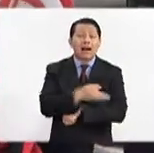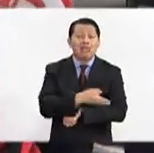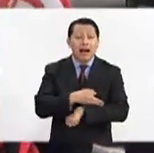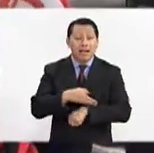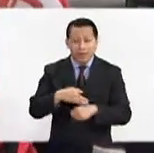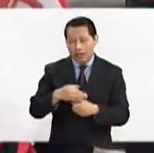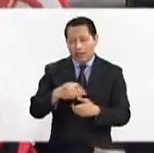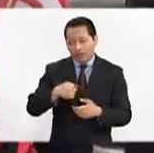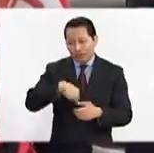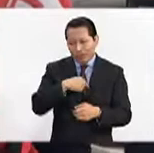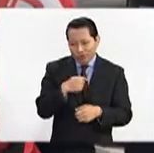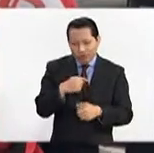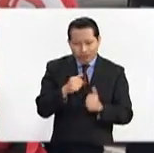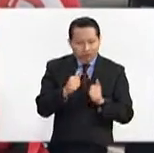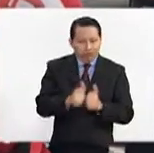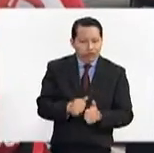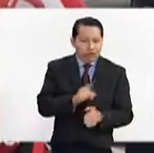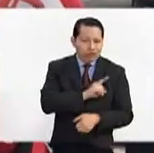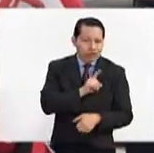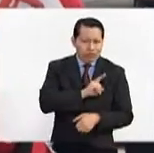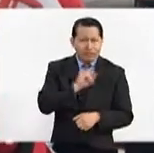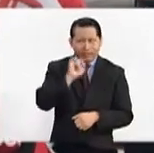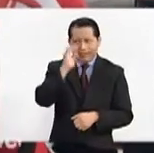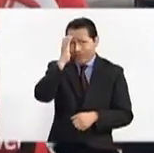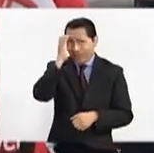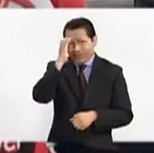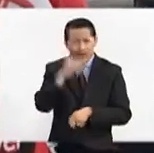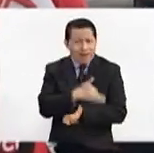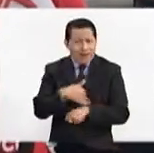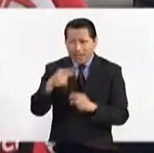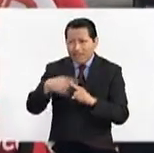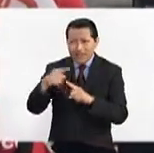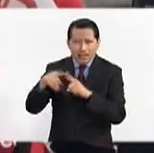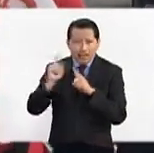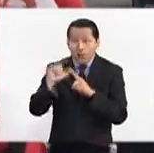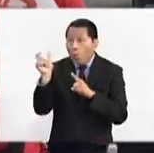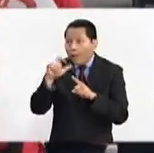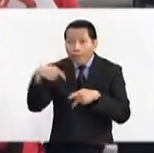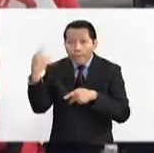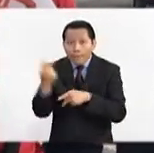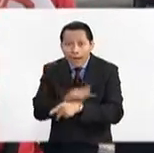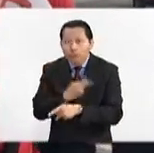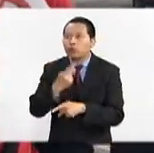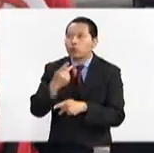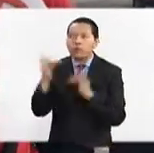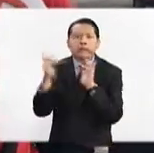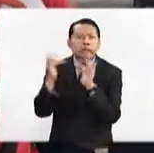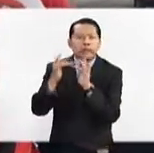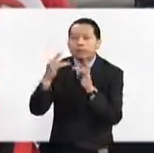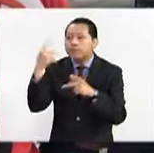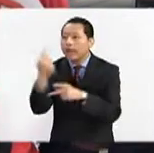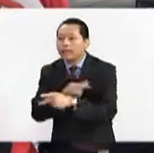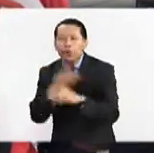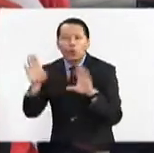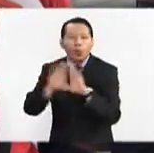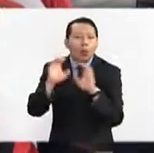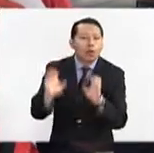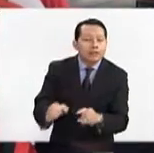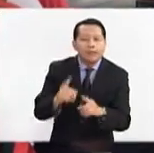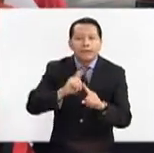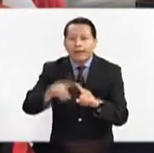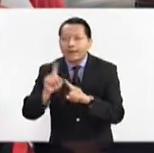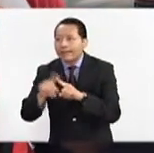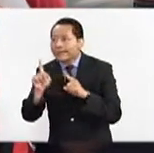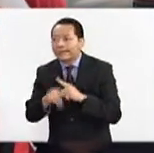acá solos, entonces tenemos conocidos, familiares, que al momento en que todo sucedió queríamos saber cómo se encontraban, pero como